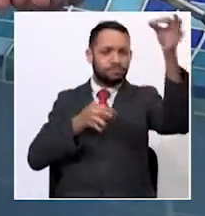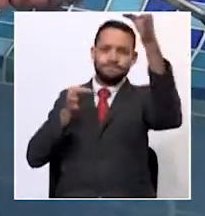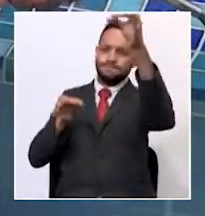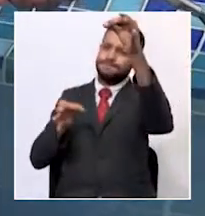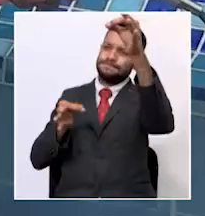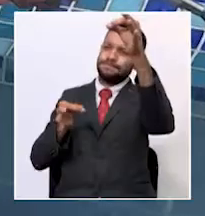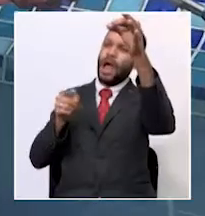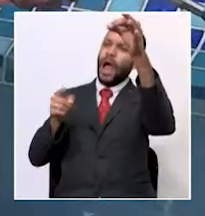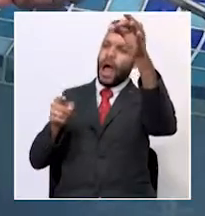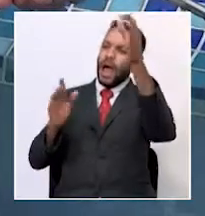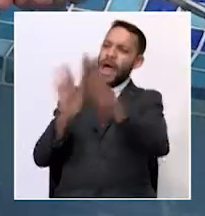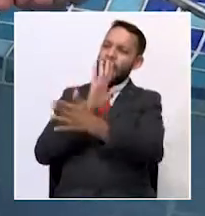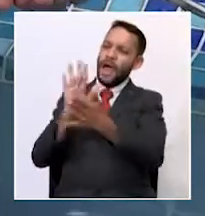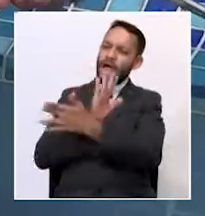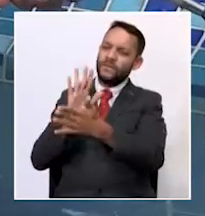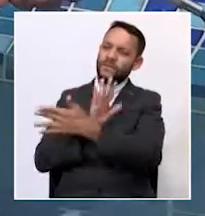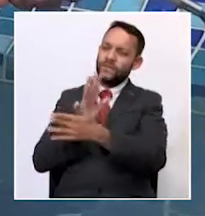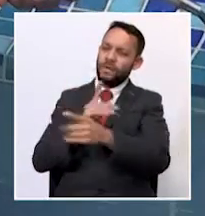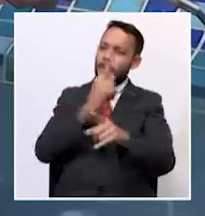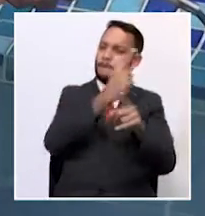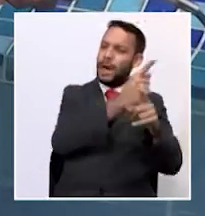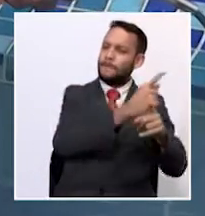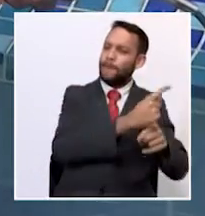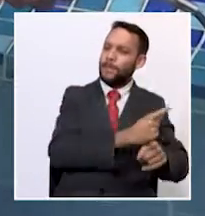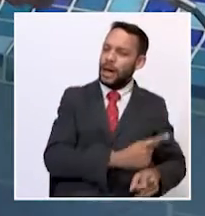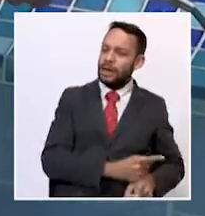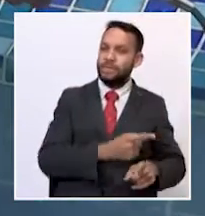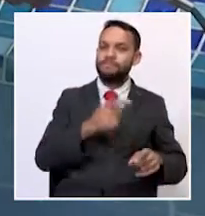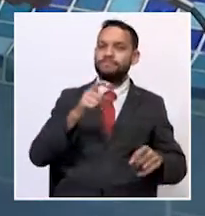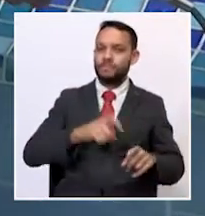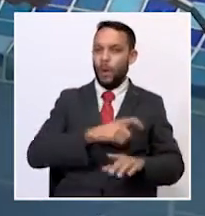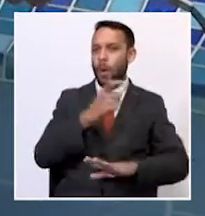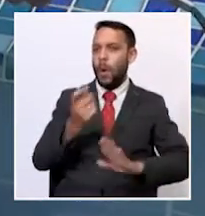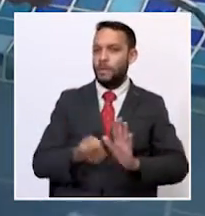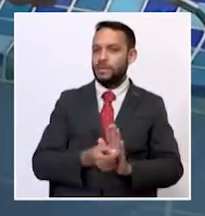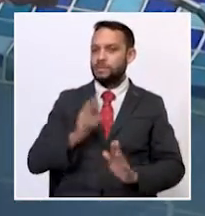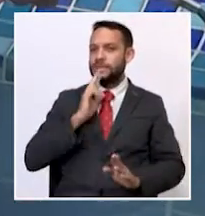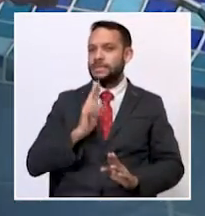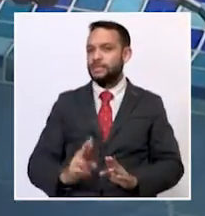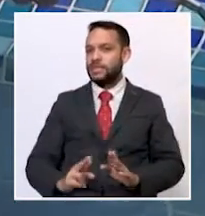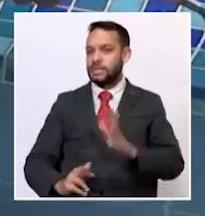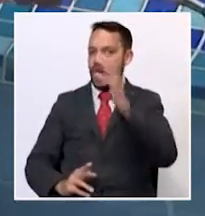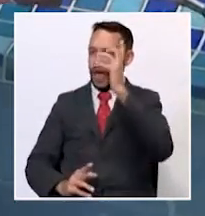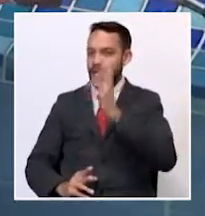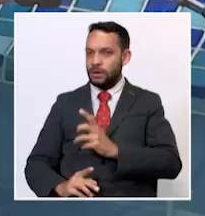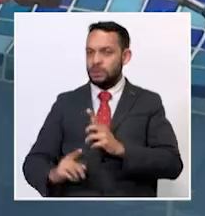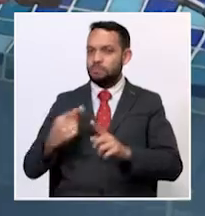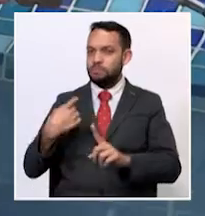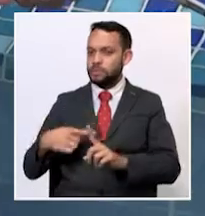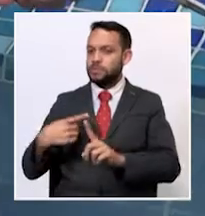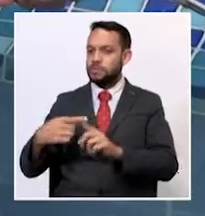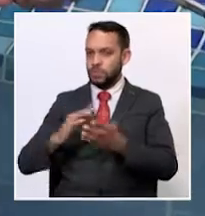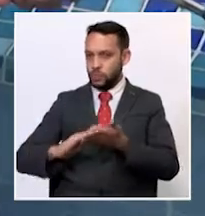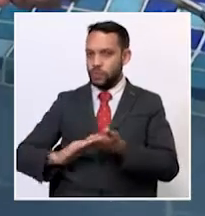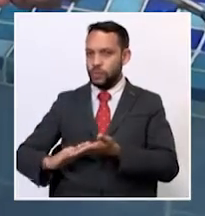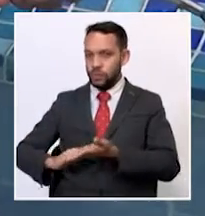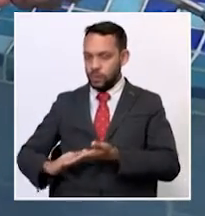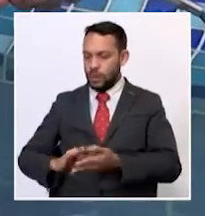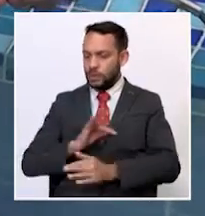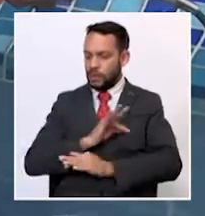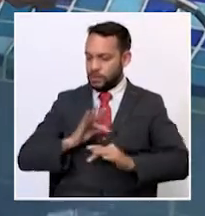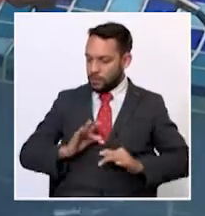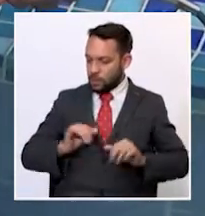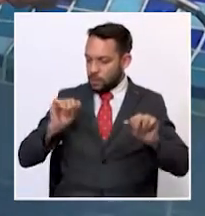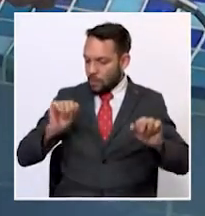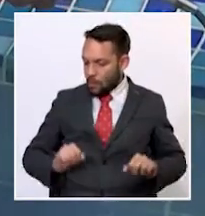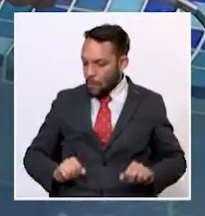ellos nos traen para poder nosotros tener un buen diagnóstico, una buena evaluación y por ende pues un excelente tratamiento. Es